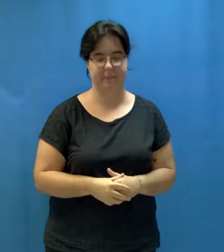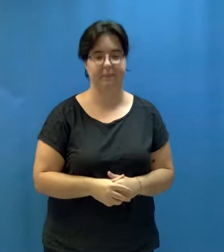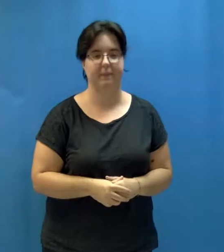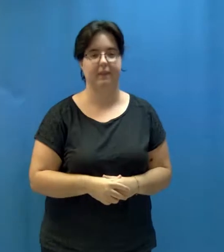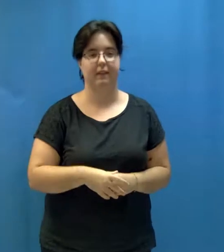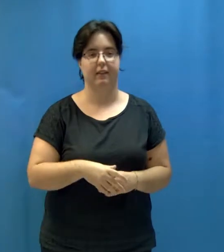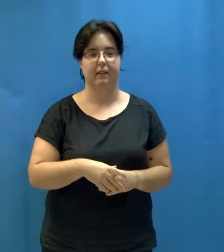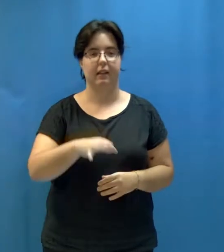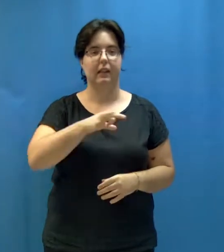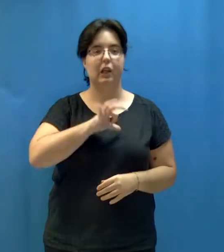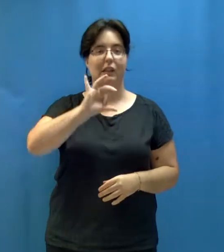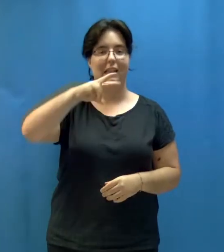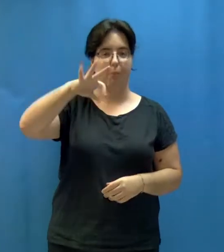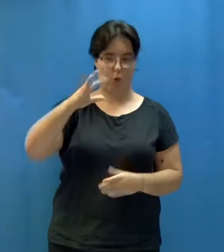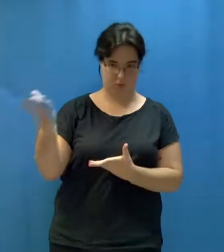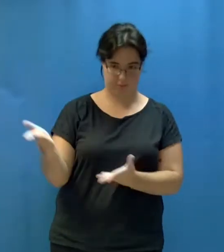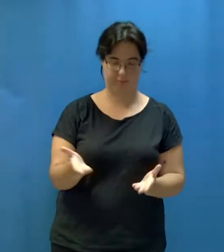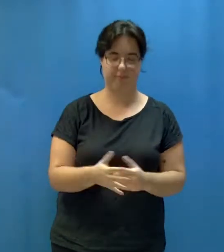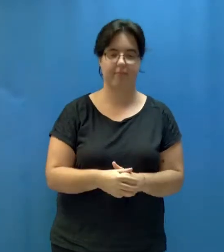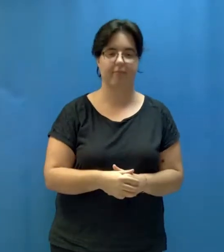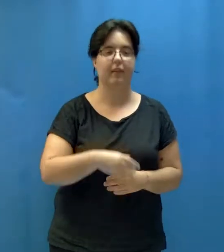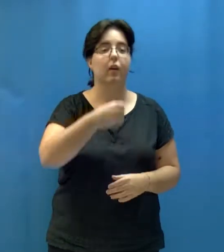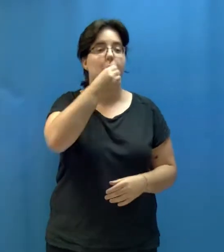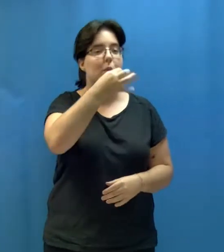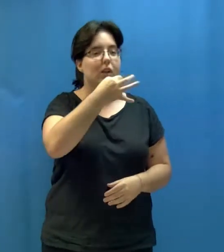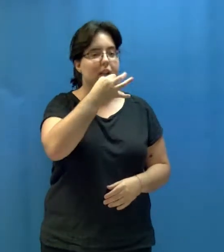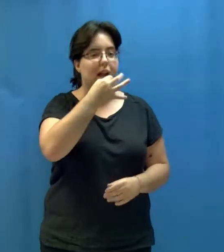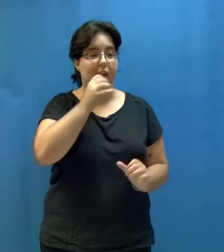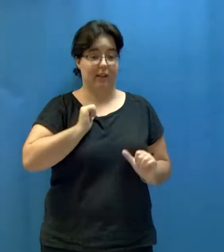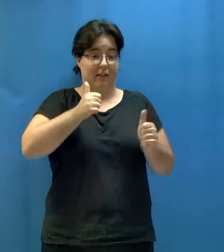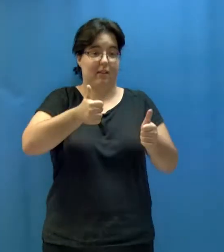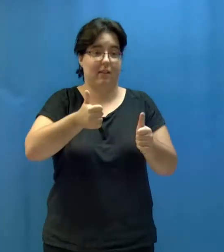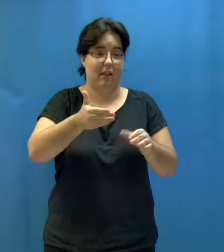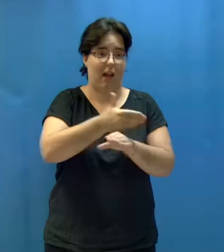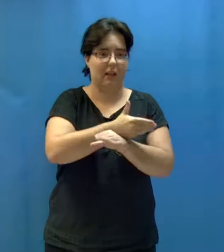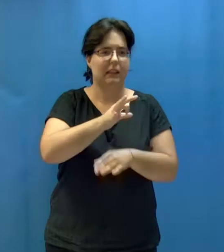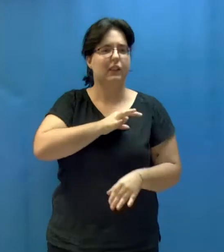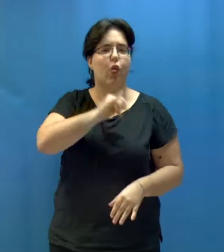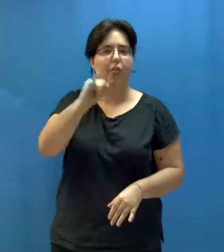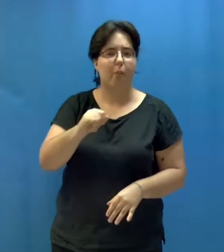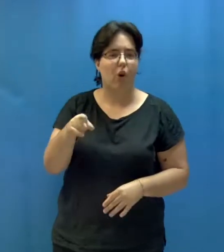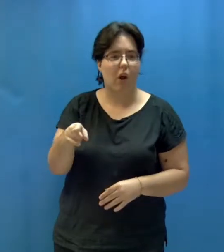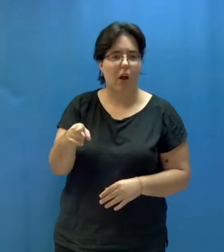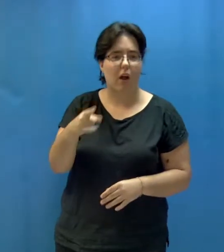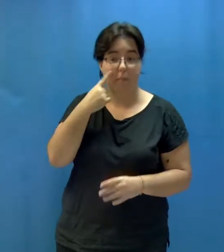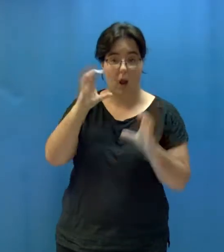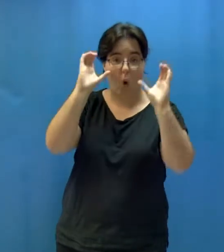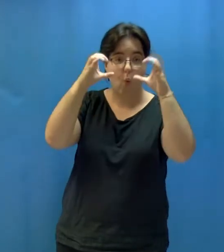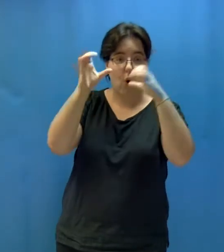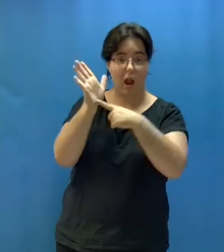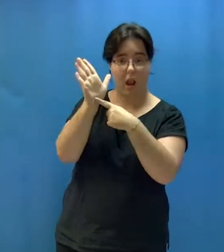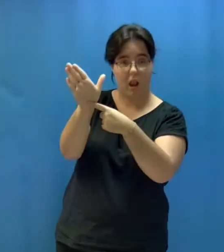Señor Simón, cuando quiera. Bona esperada. Abans de comenzar, señor Zamora, Google. Fique